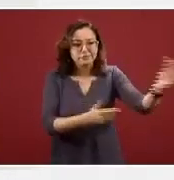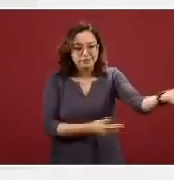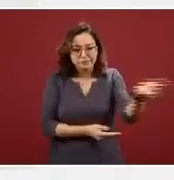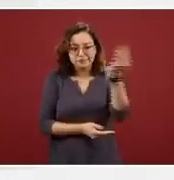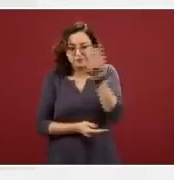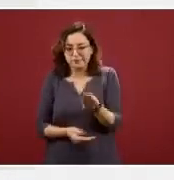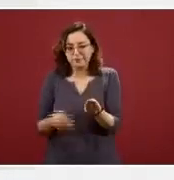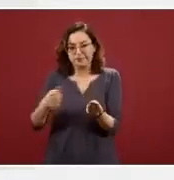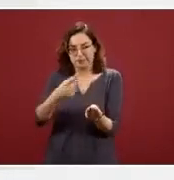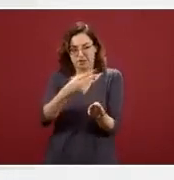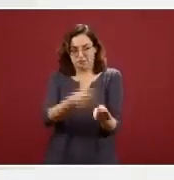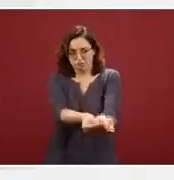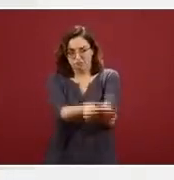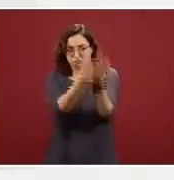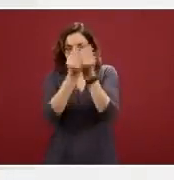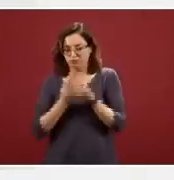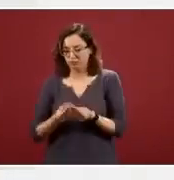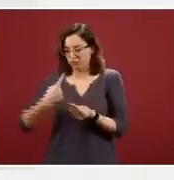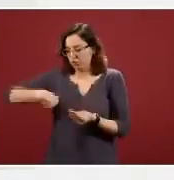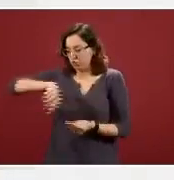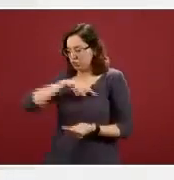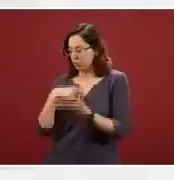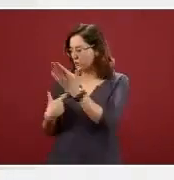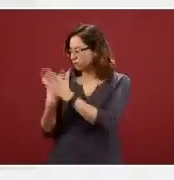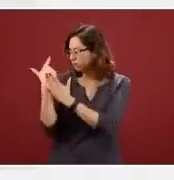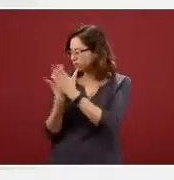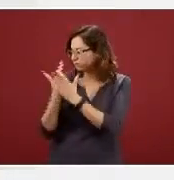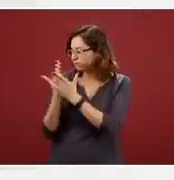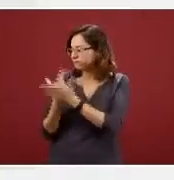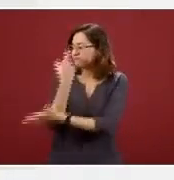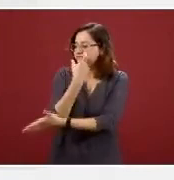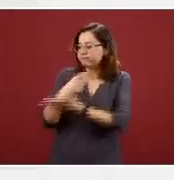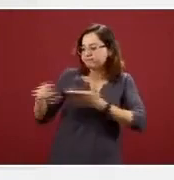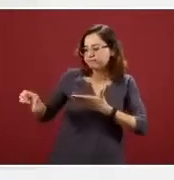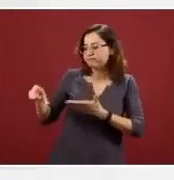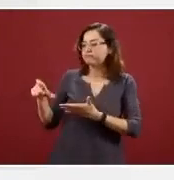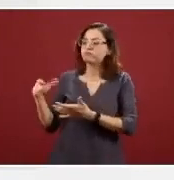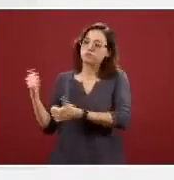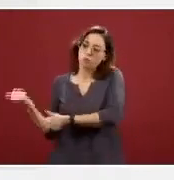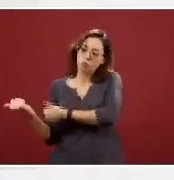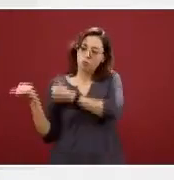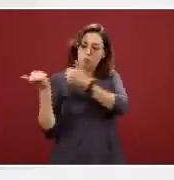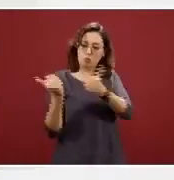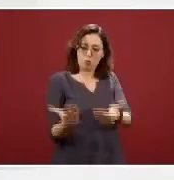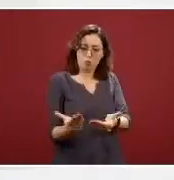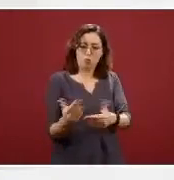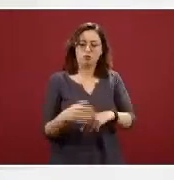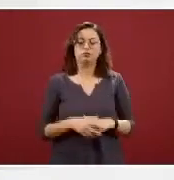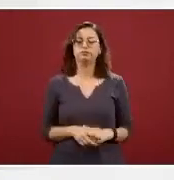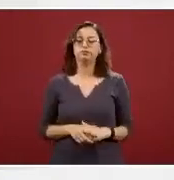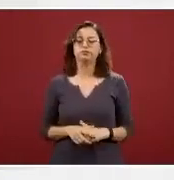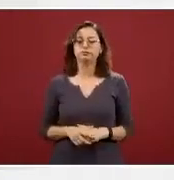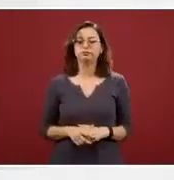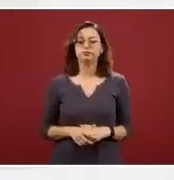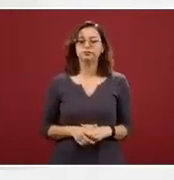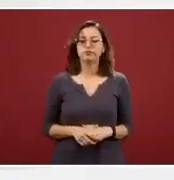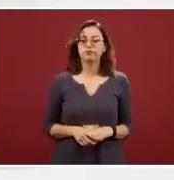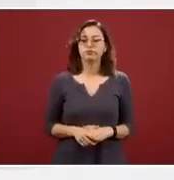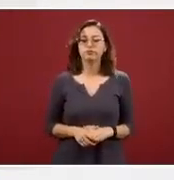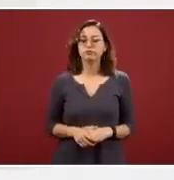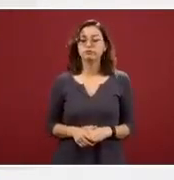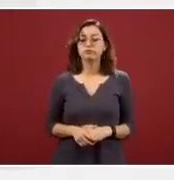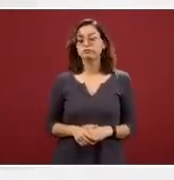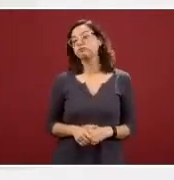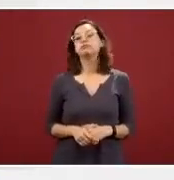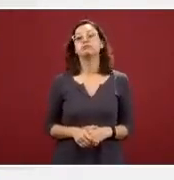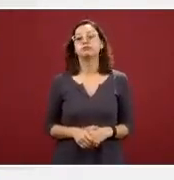componentes financieros para lograr su compra financiera, su compra de manera central. Una parte importante